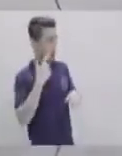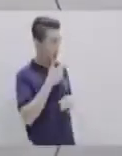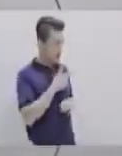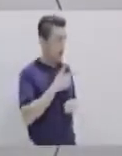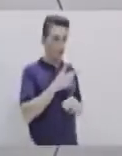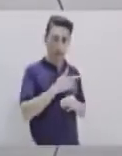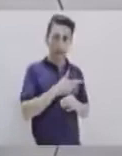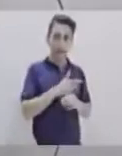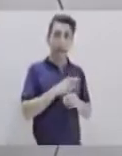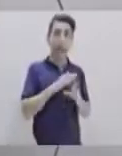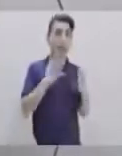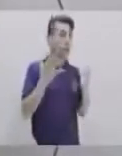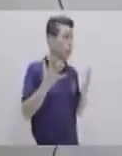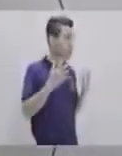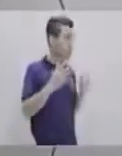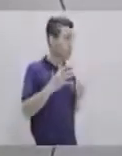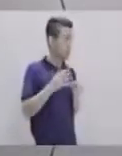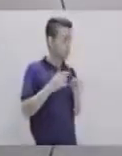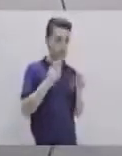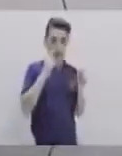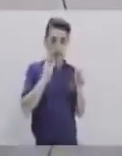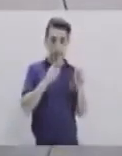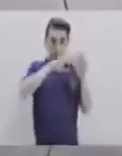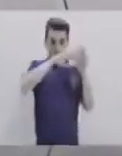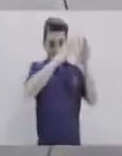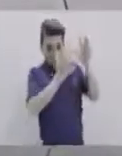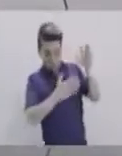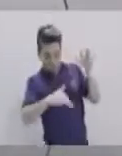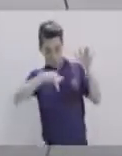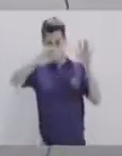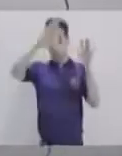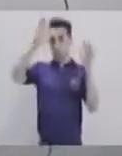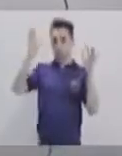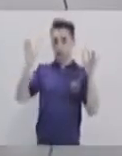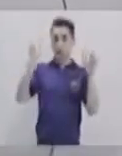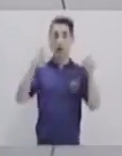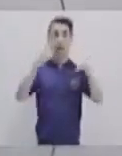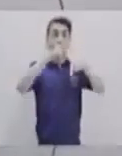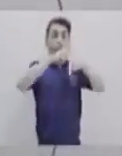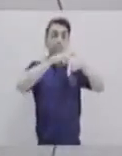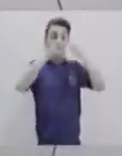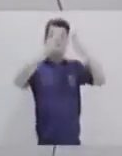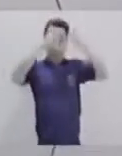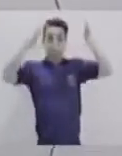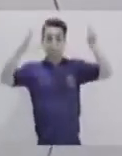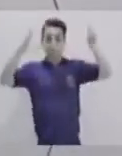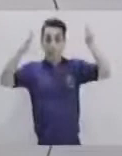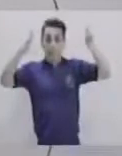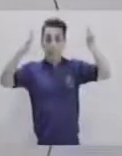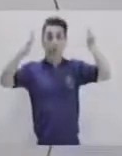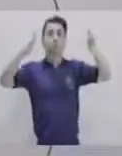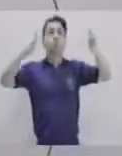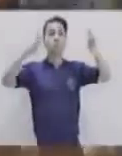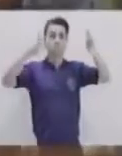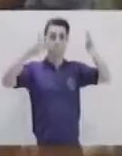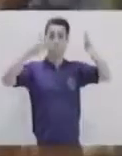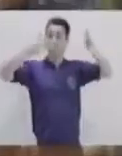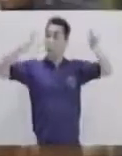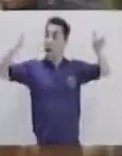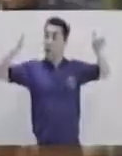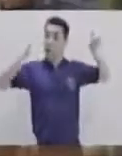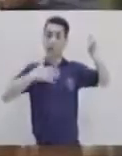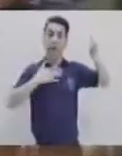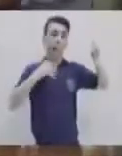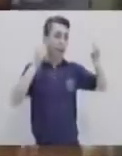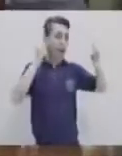Cuando la distancia entre estas dos es más amplia, el sonido se reconoce como un sonido más grave. Y